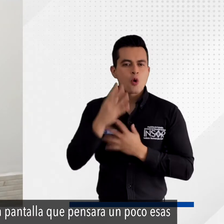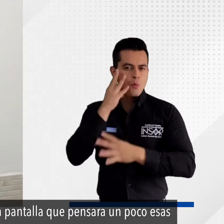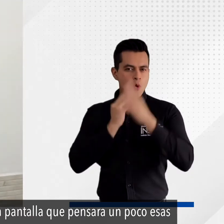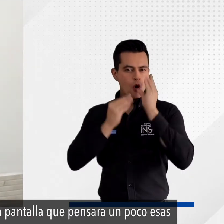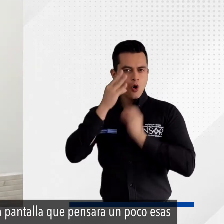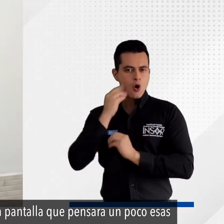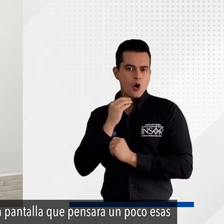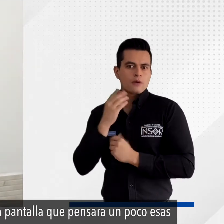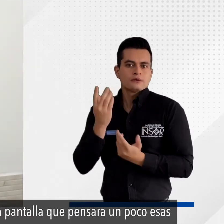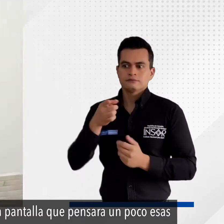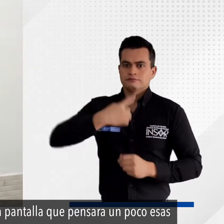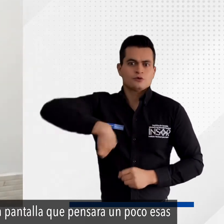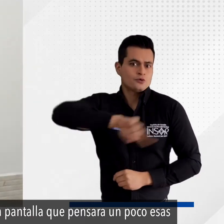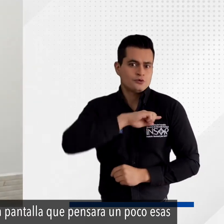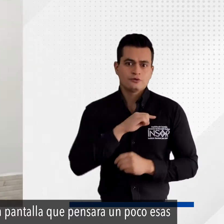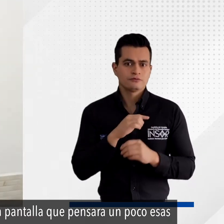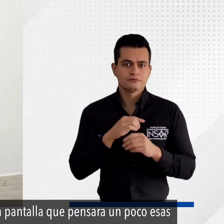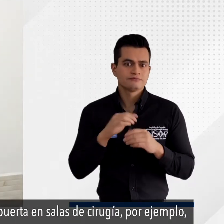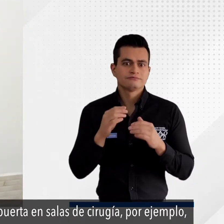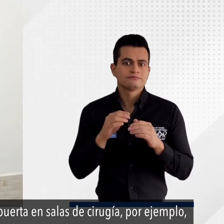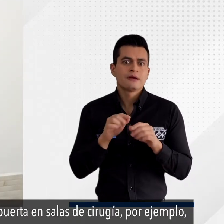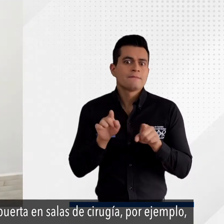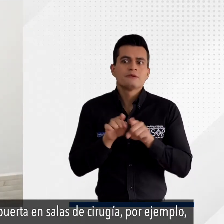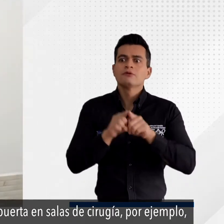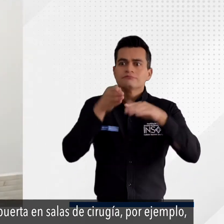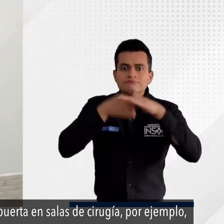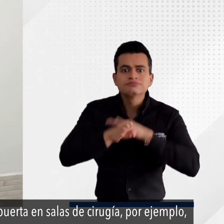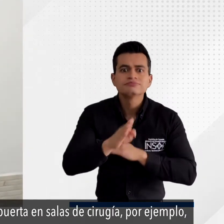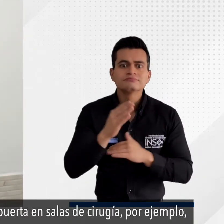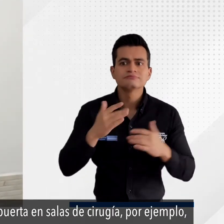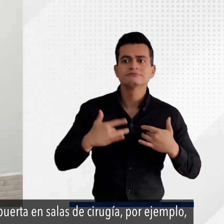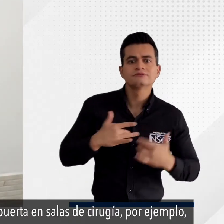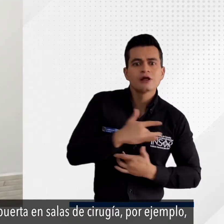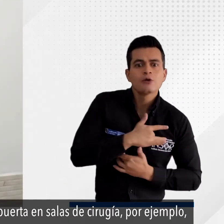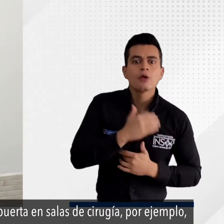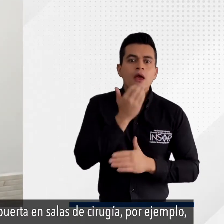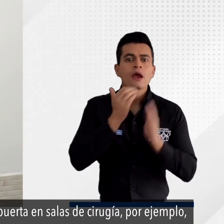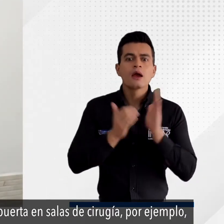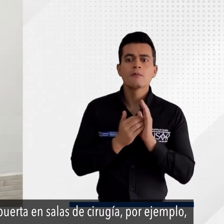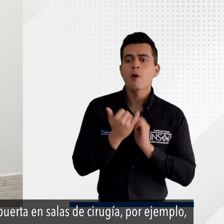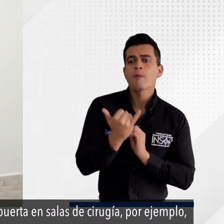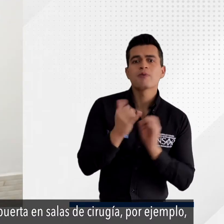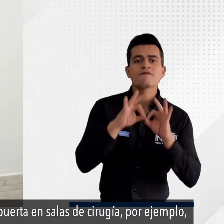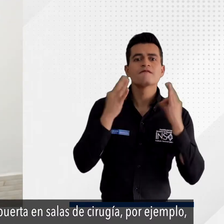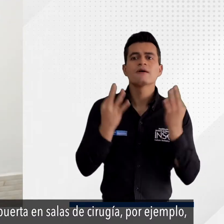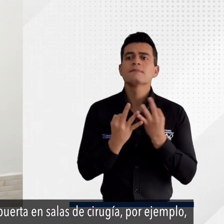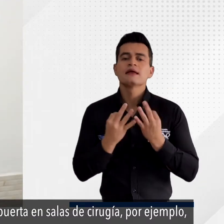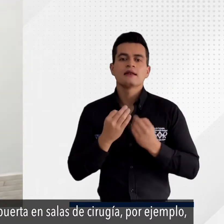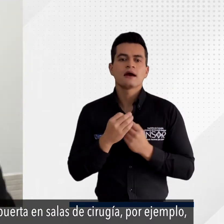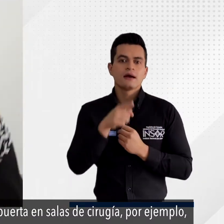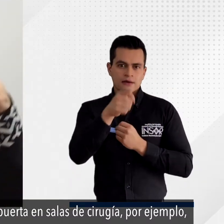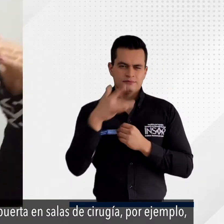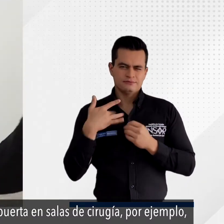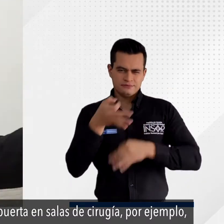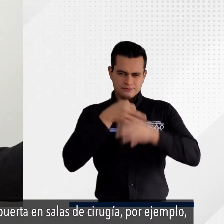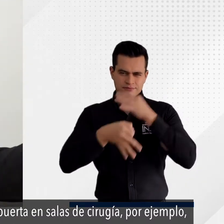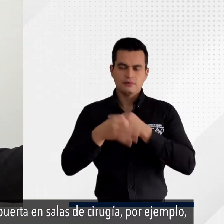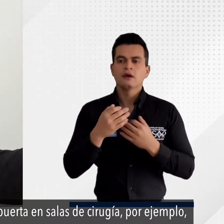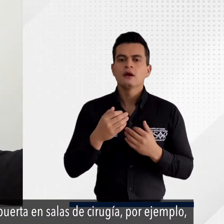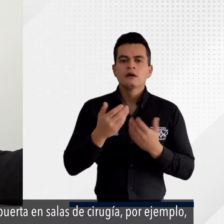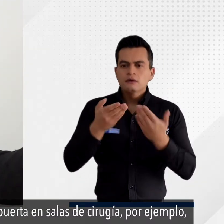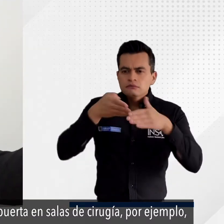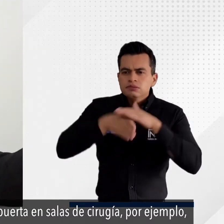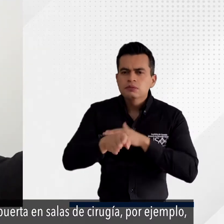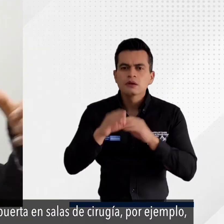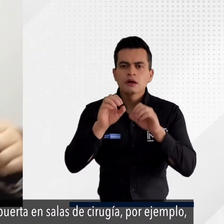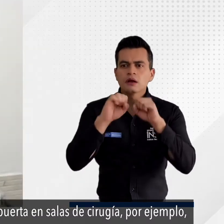hemos tenido todos como usuarios cuando nuestros familiares queridos pasan una puerta en salas